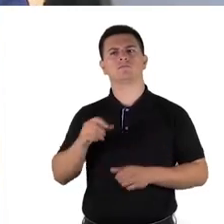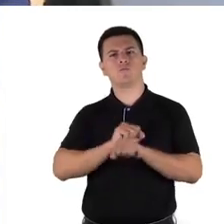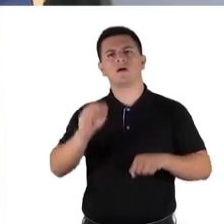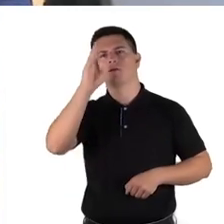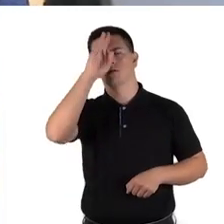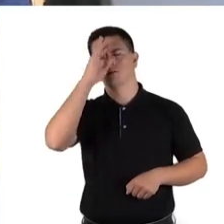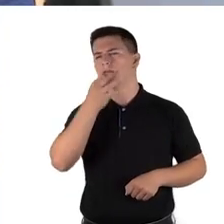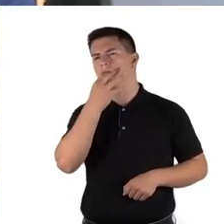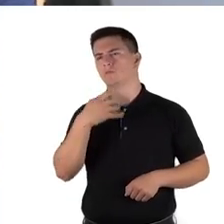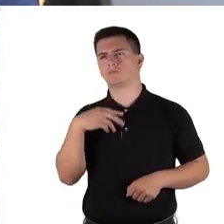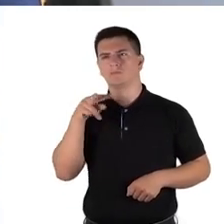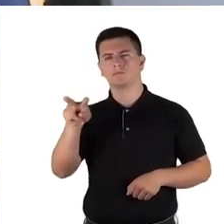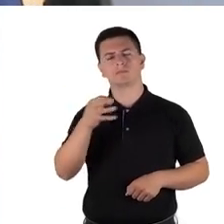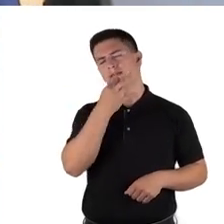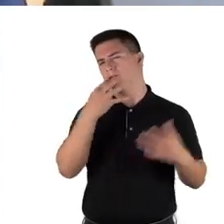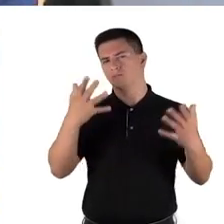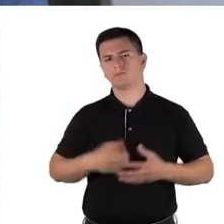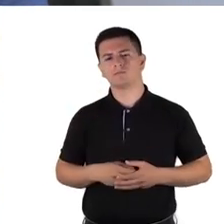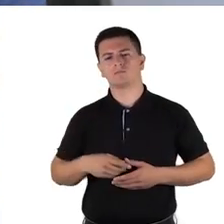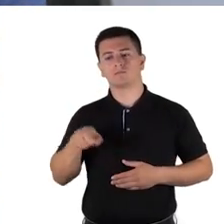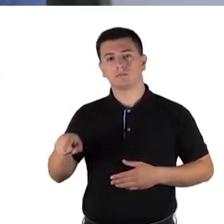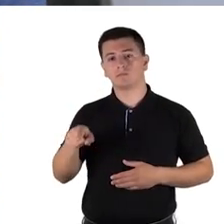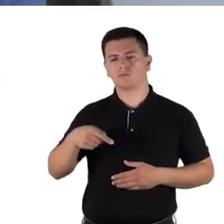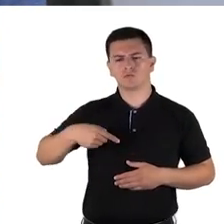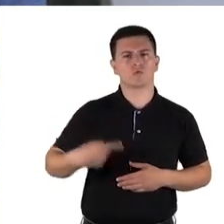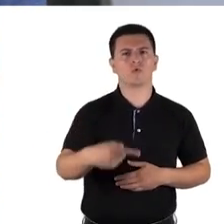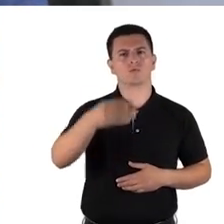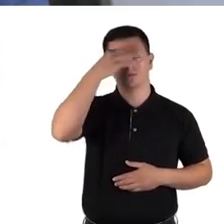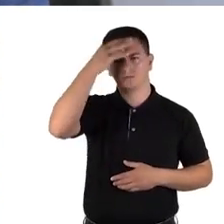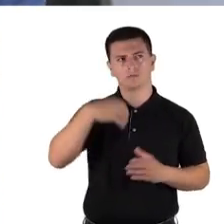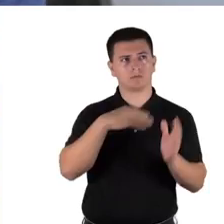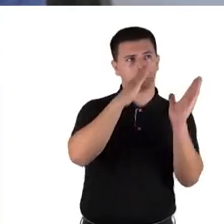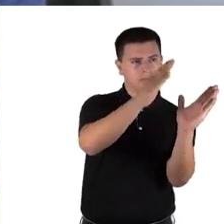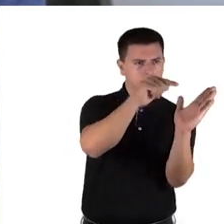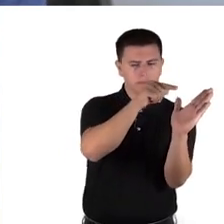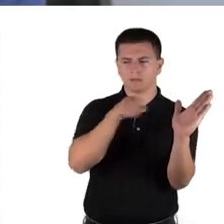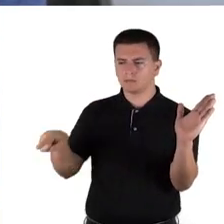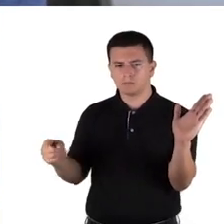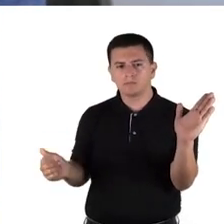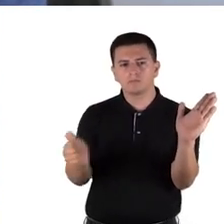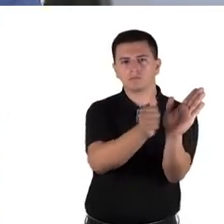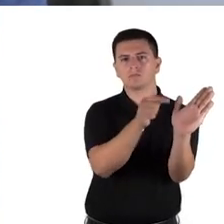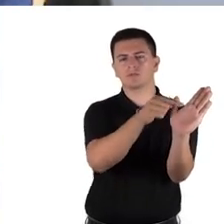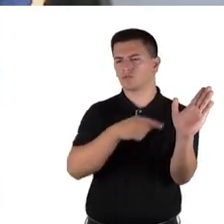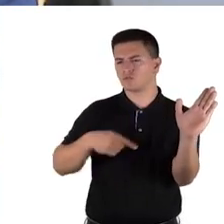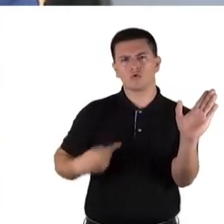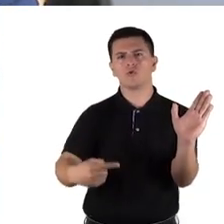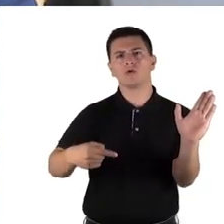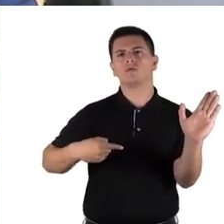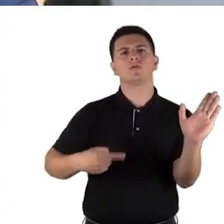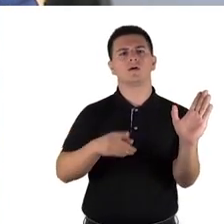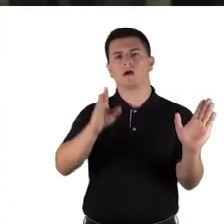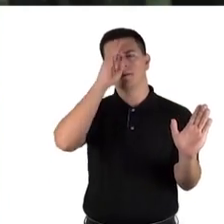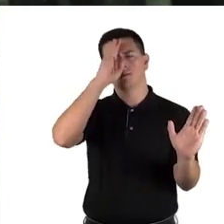durante todo el día en una rutina, ¿cuáles son los elementos que podemos identificar? Es decir, una rutina puede permitir que mi hijo esto aprenda todos los días.